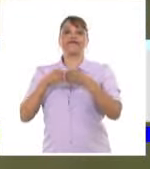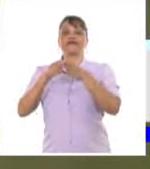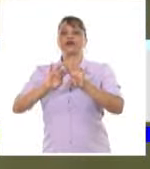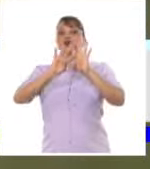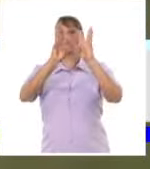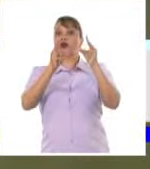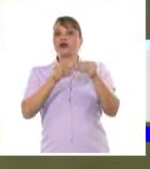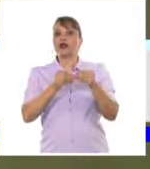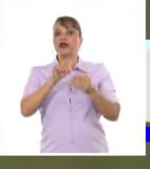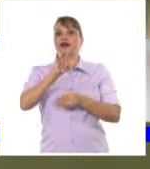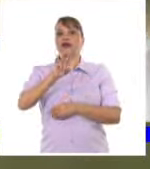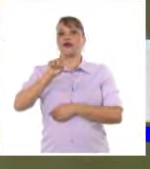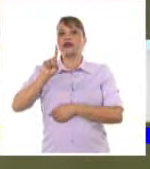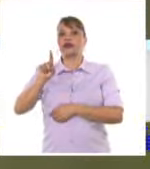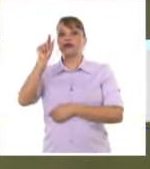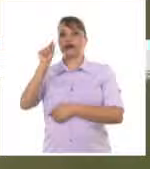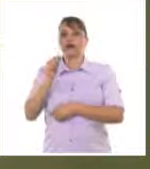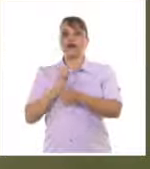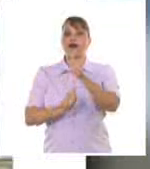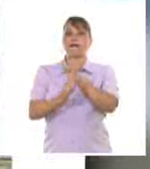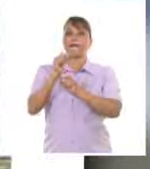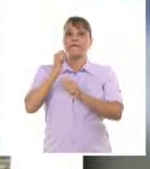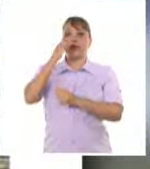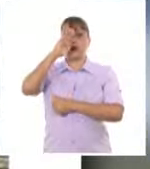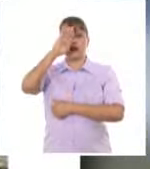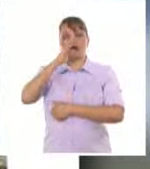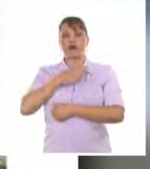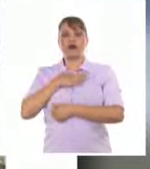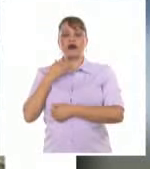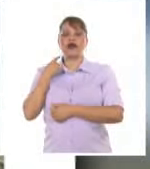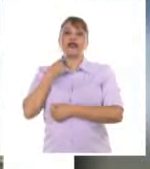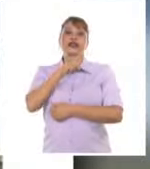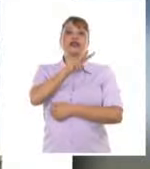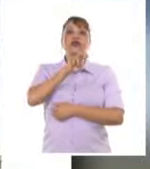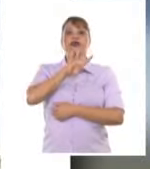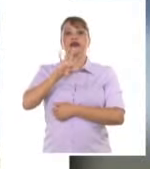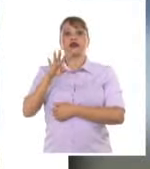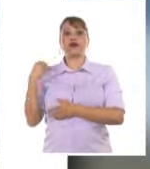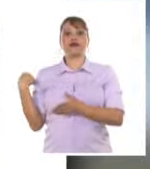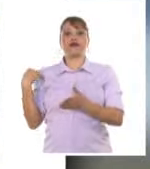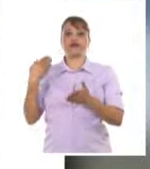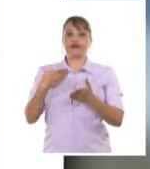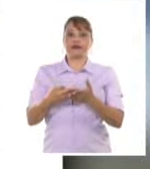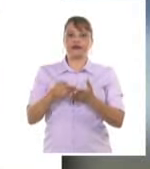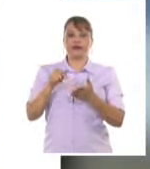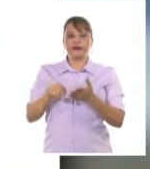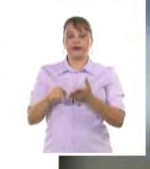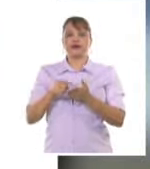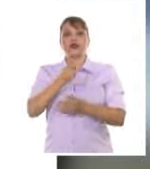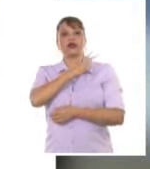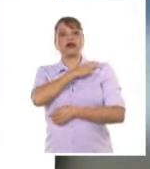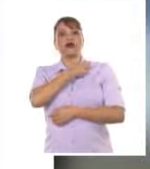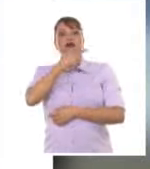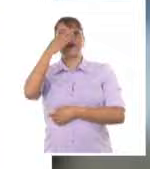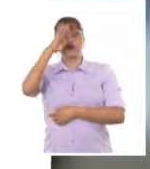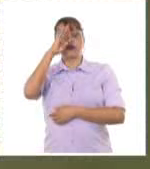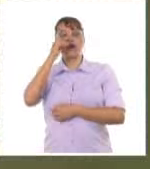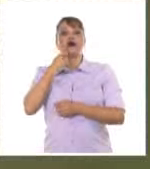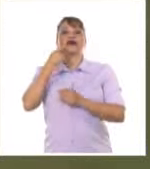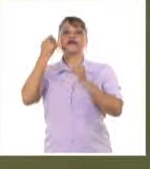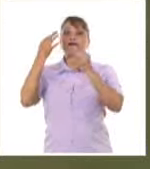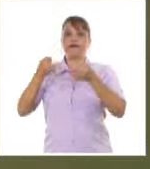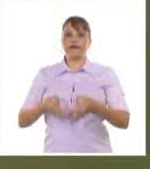de 91 devueltos en lo que ha transcurrido de 2024. Las autoridades cubanas mantienen firme su compromiso con